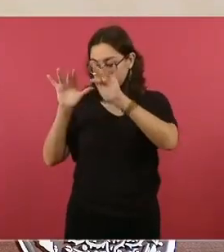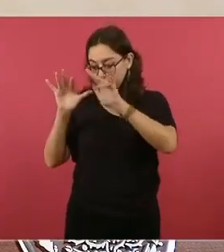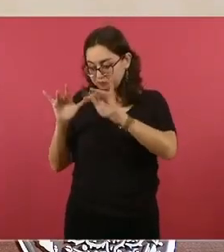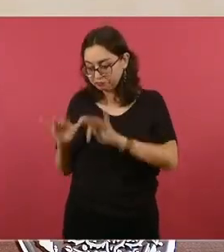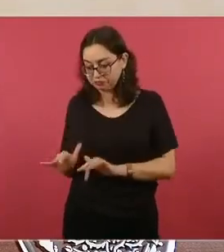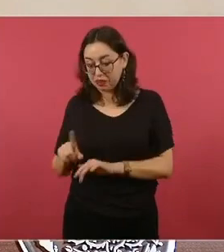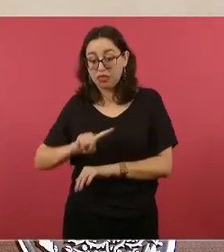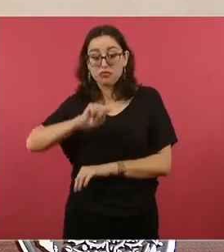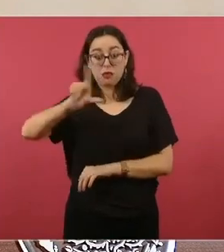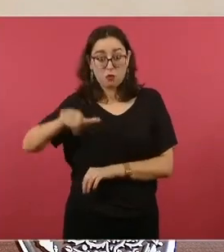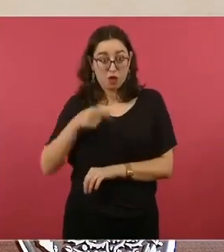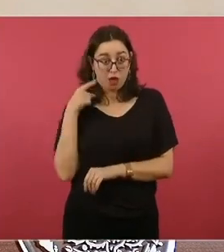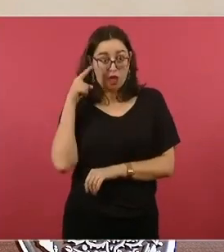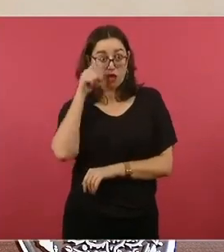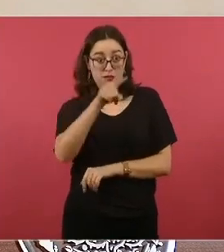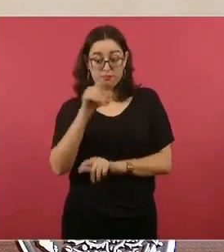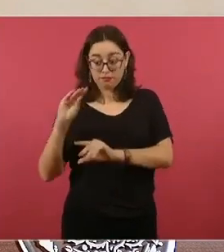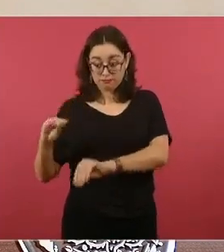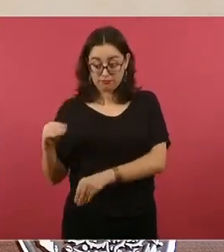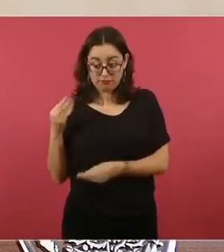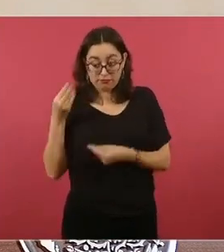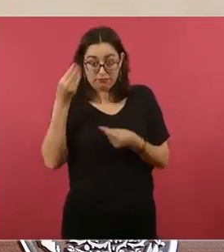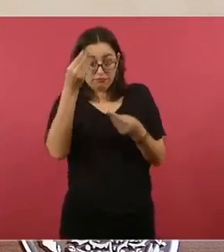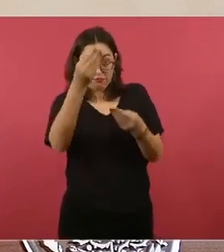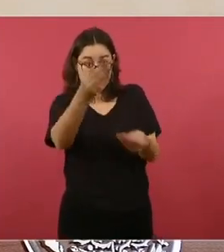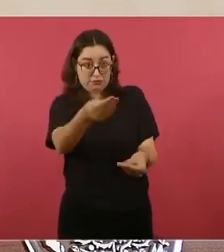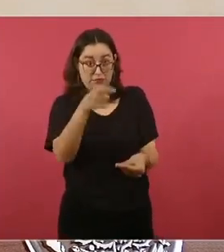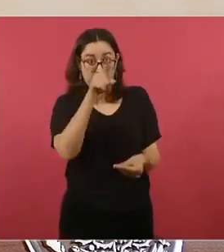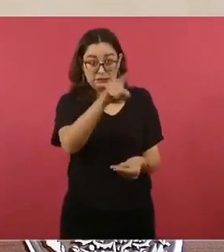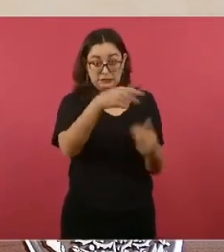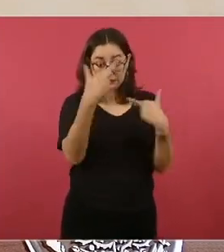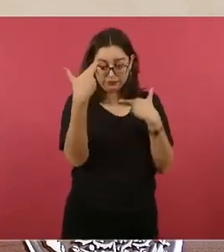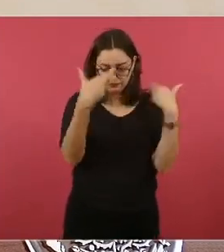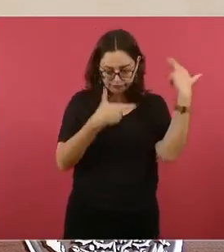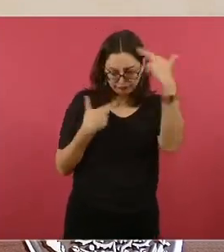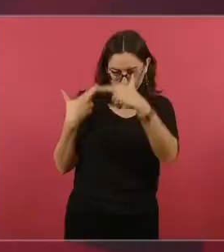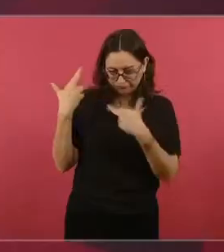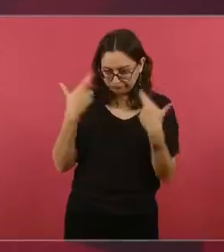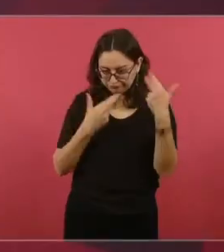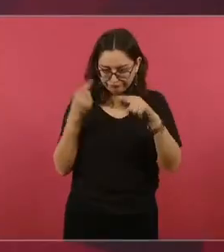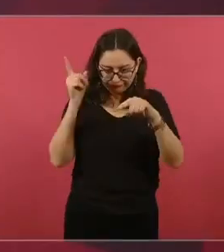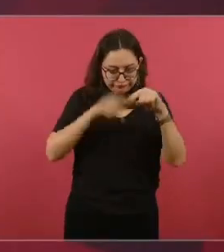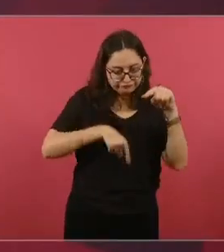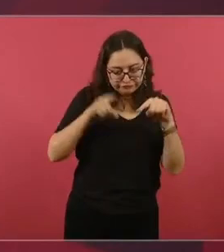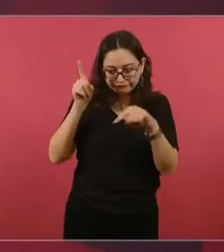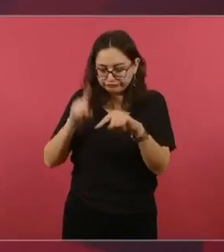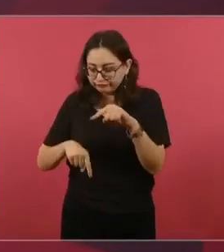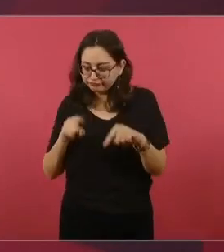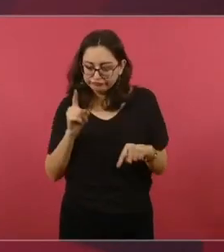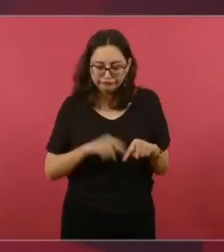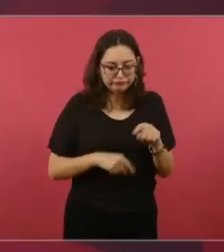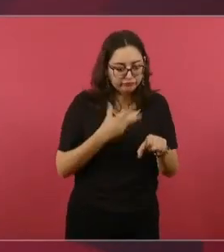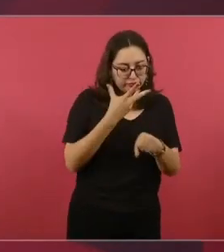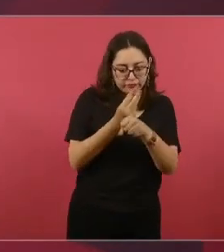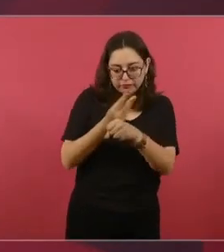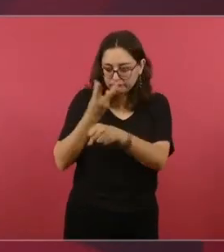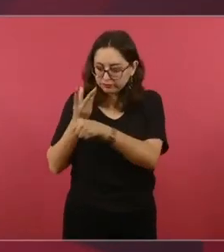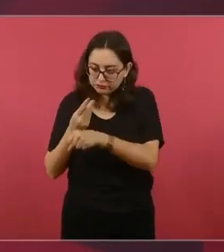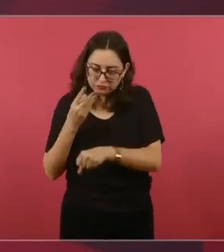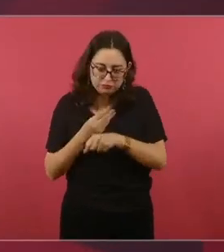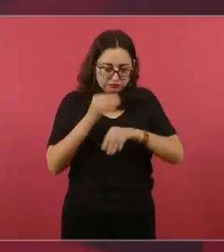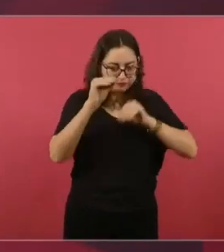el mismo nombre del periodista. Y ni modo, se tiene que